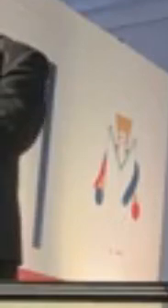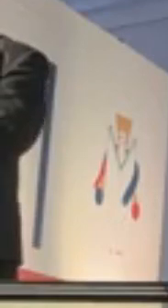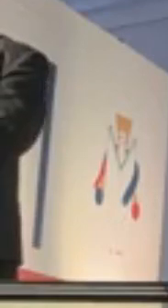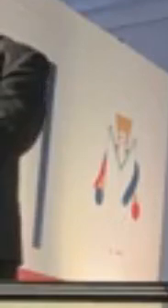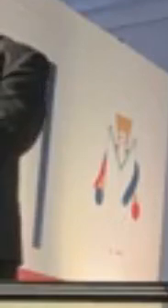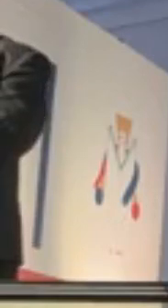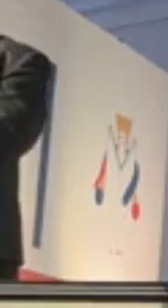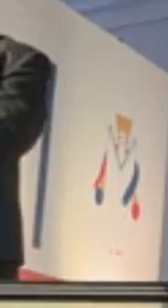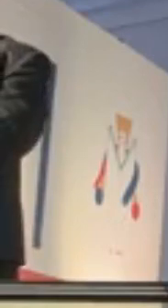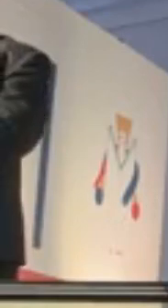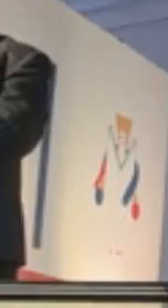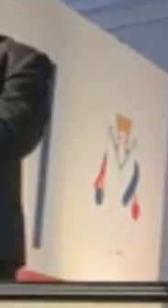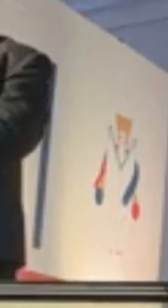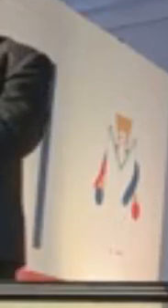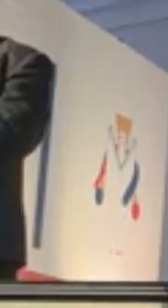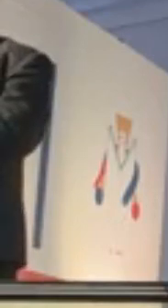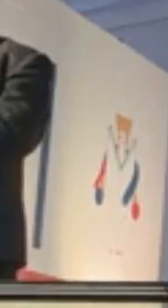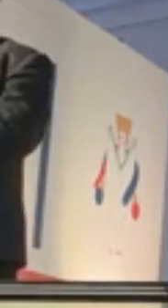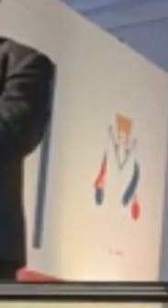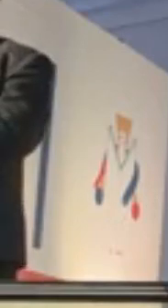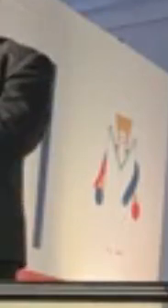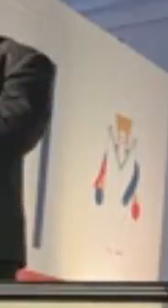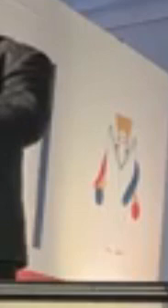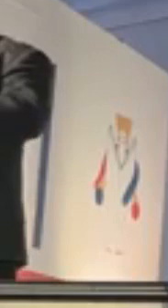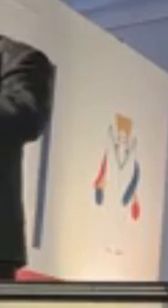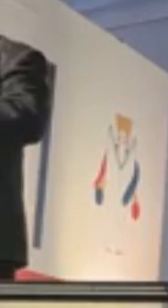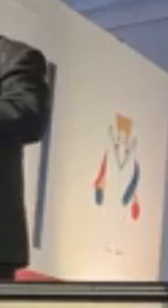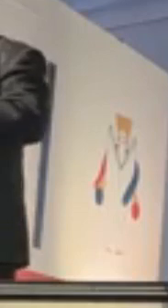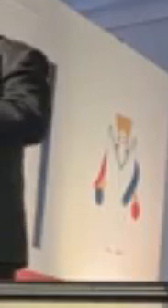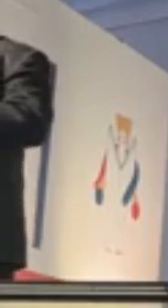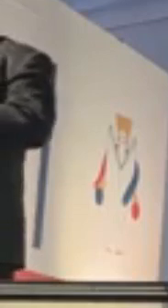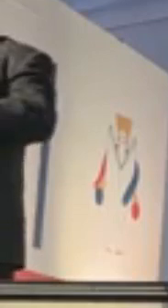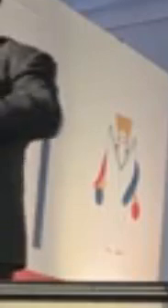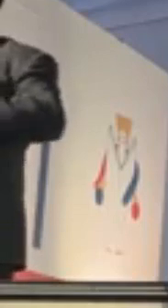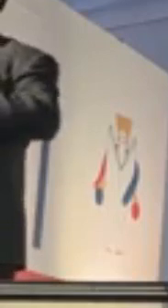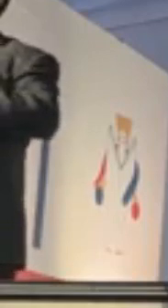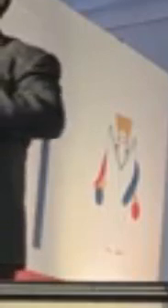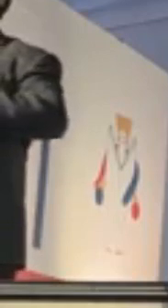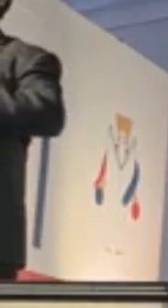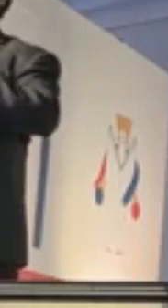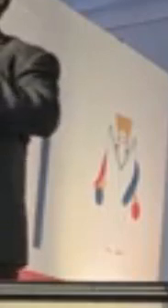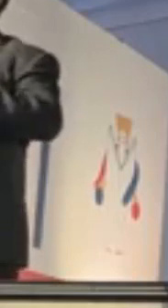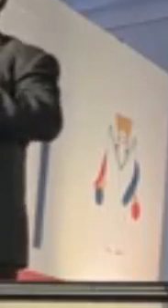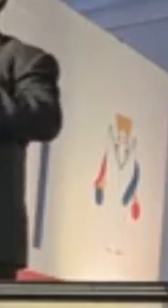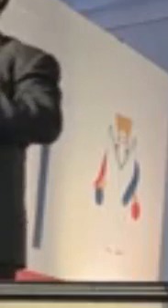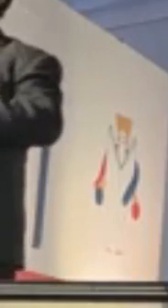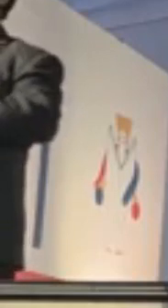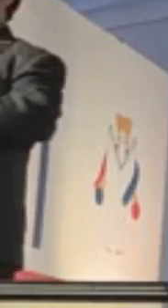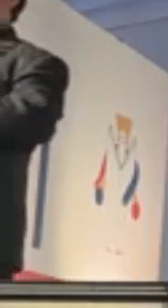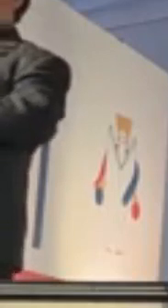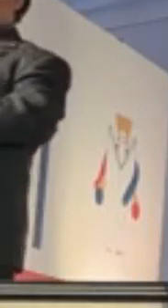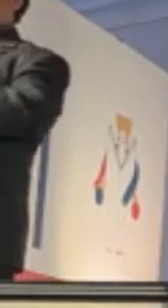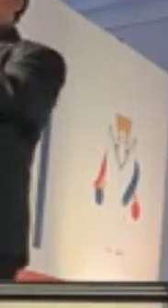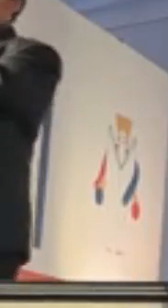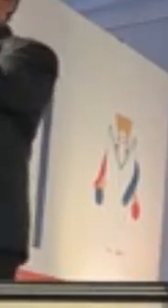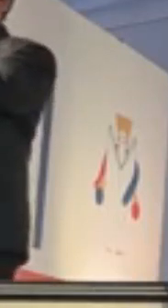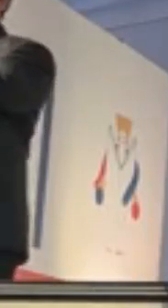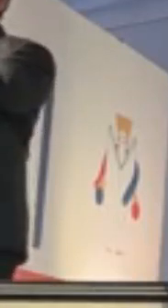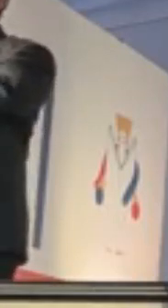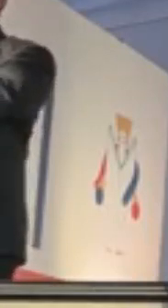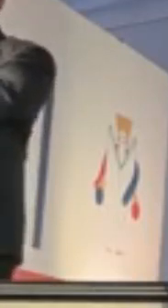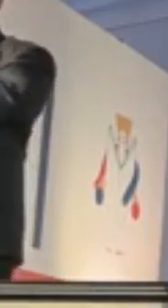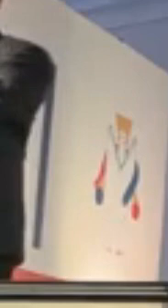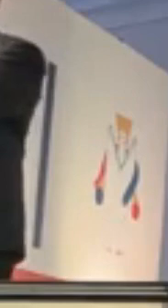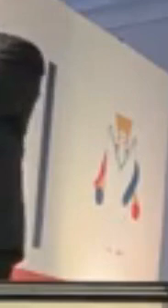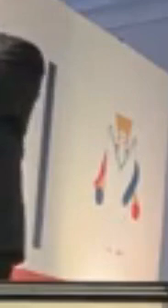Y cómo no preocuparse, cómo no inspirarse además de las luchas de los pueblos de América Latina y el Caribe, que han sido y son